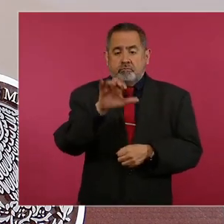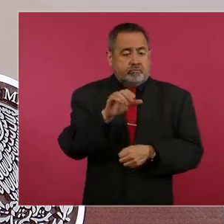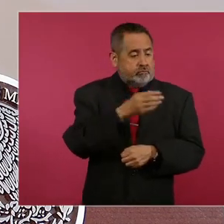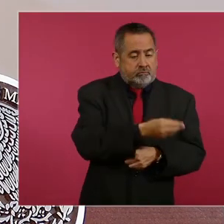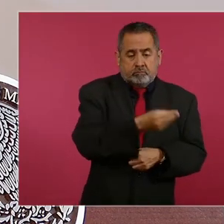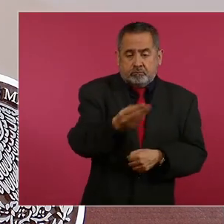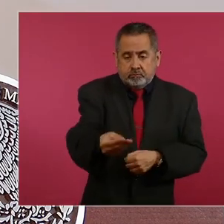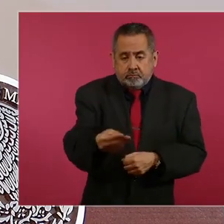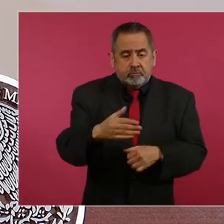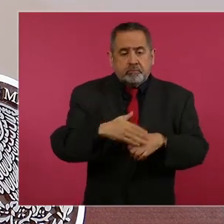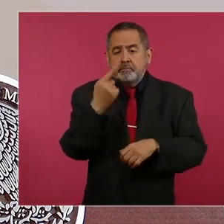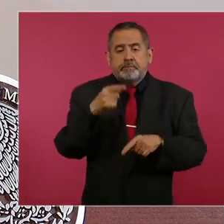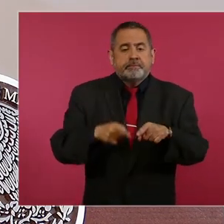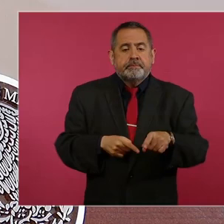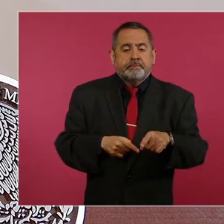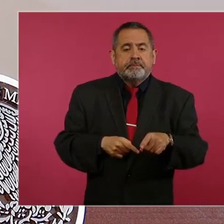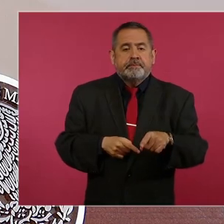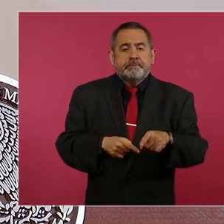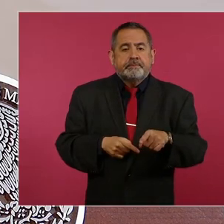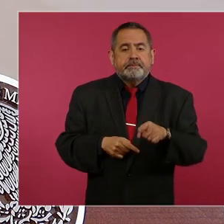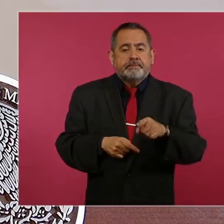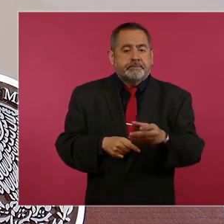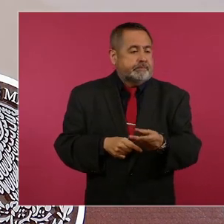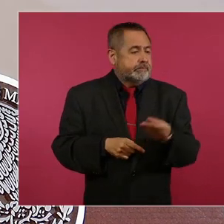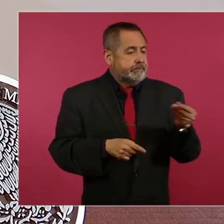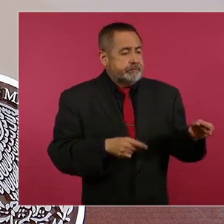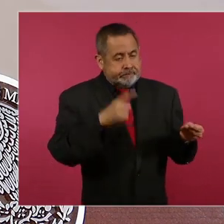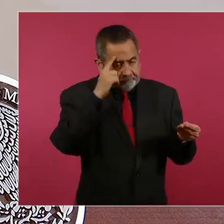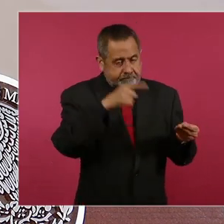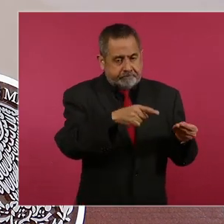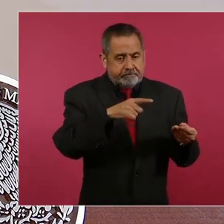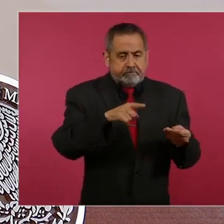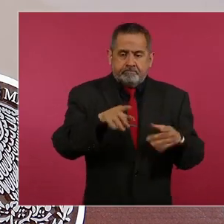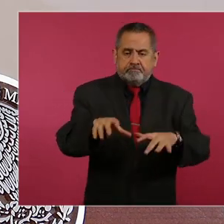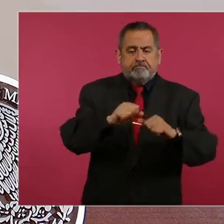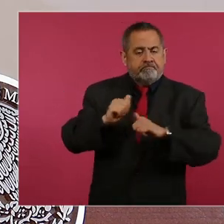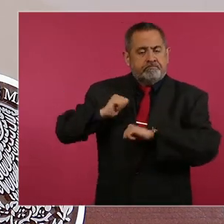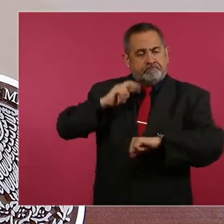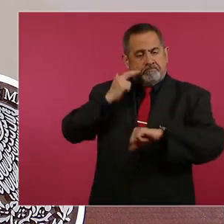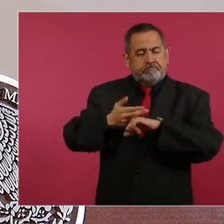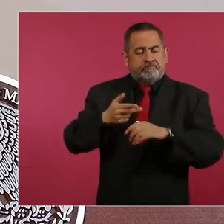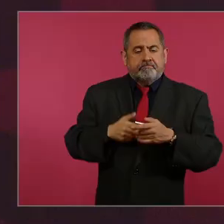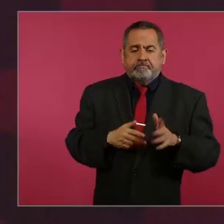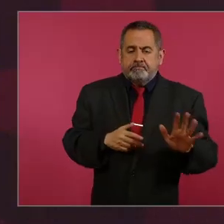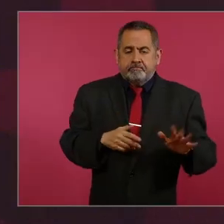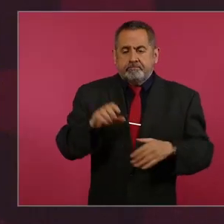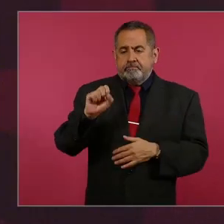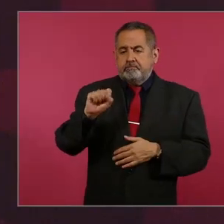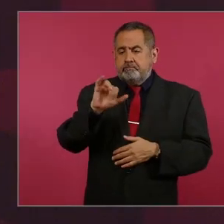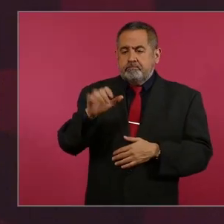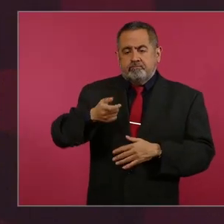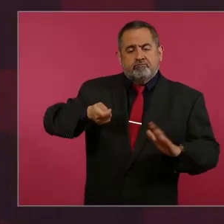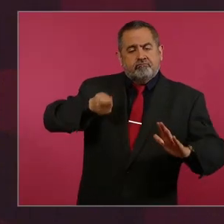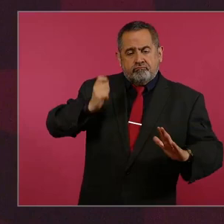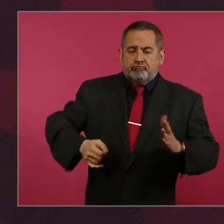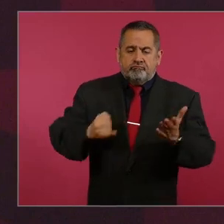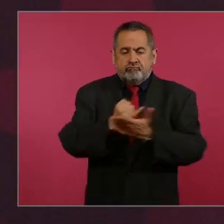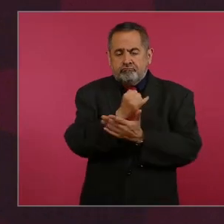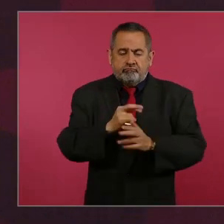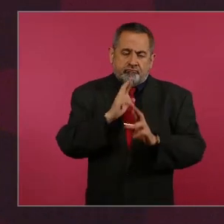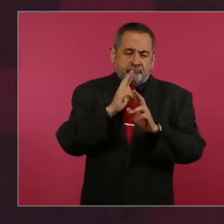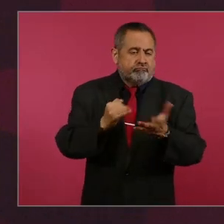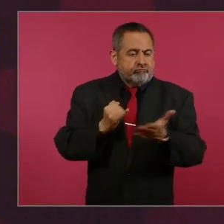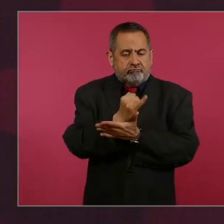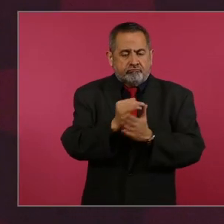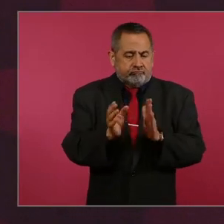habían sido llevados allá para temas de facultad de atracción y para que la Corte pudiera definir algunos temas de